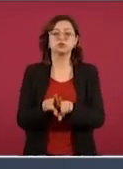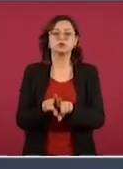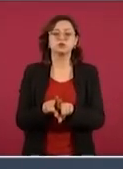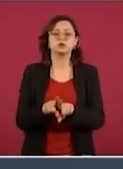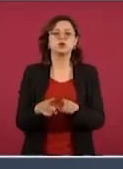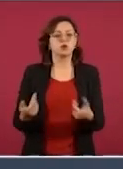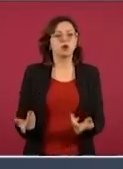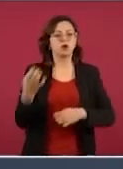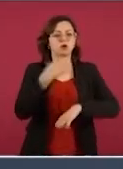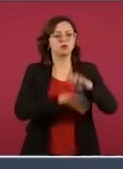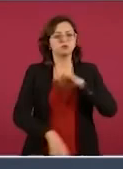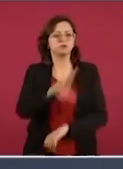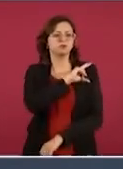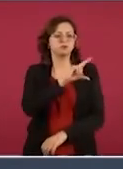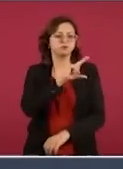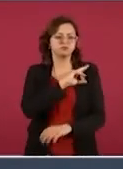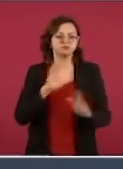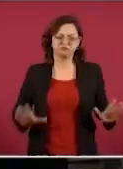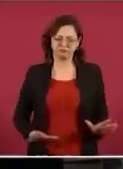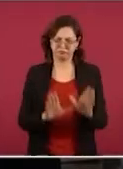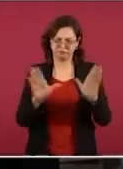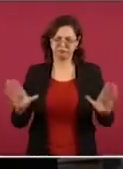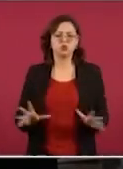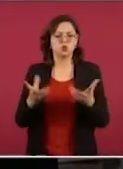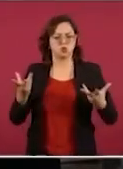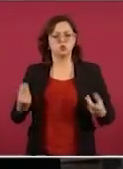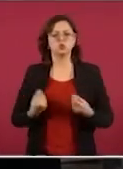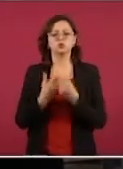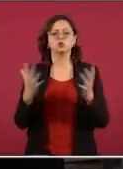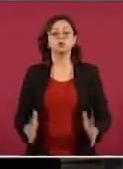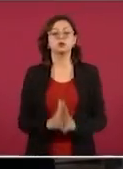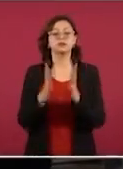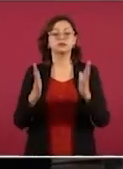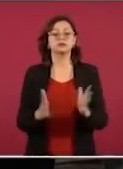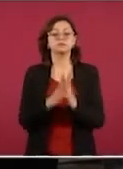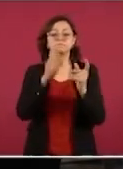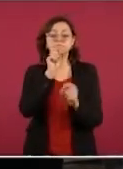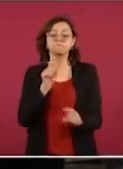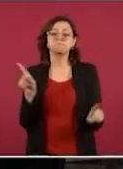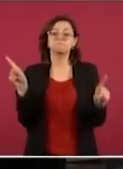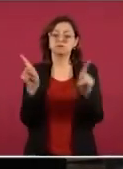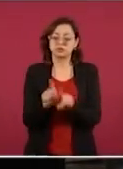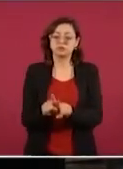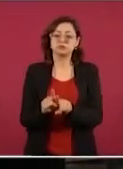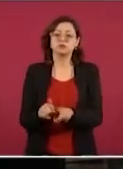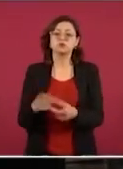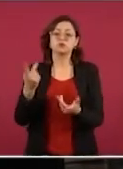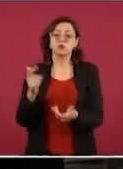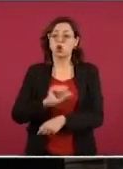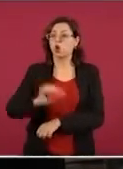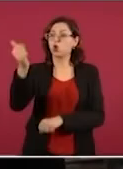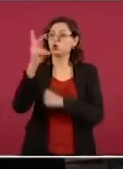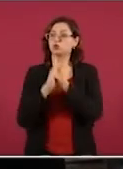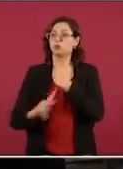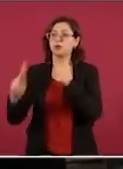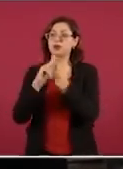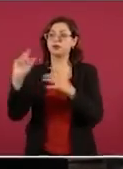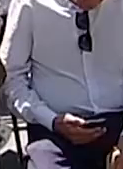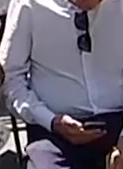la iniciativa privada e intensificar la captación de inversión